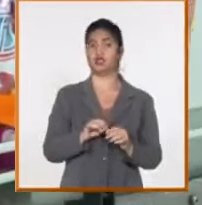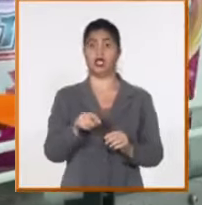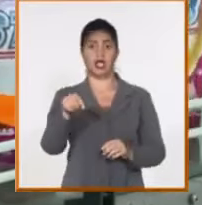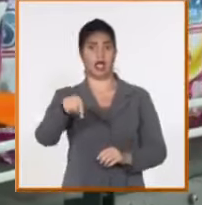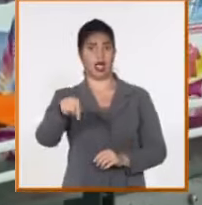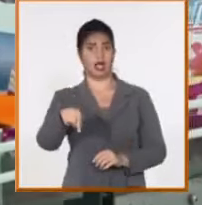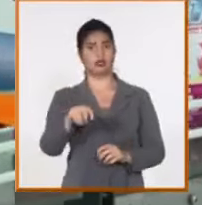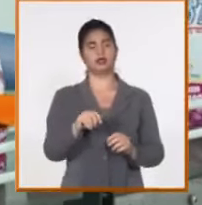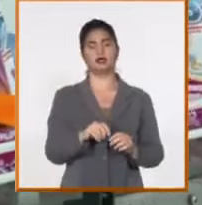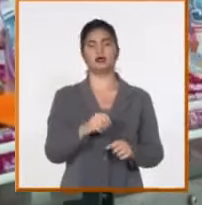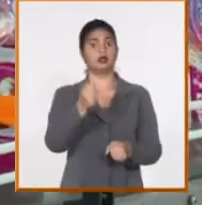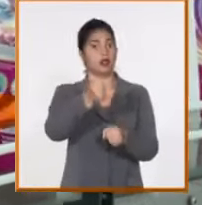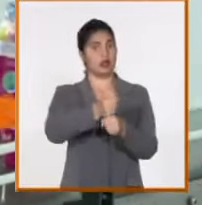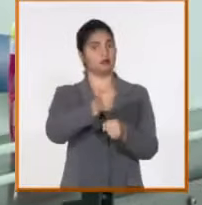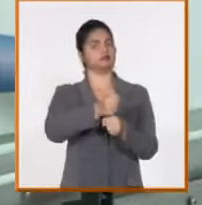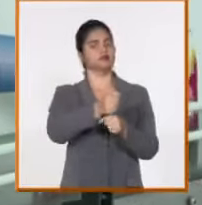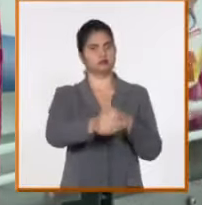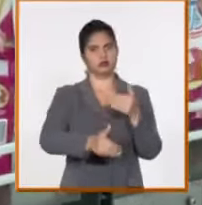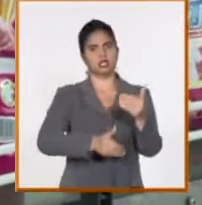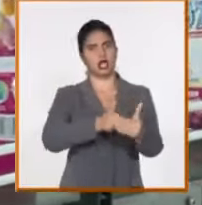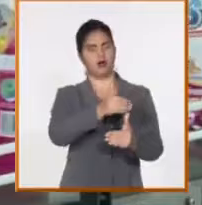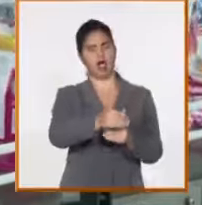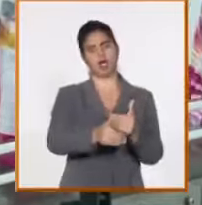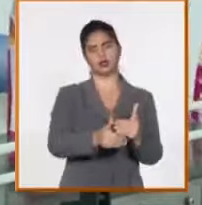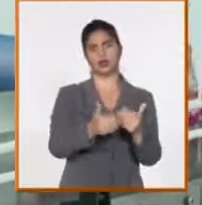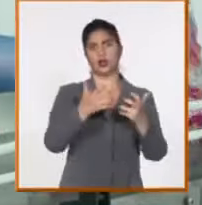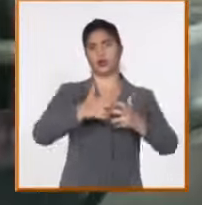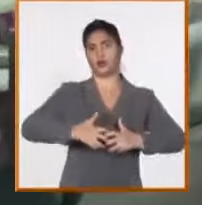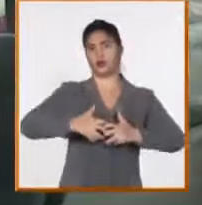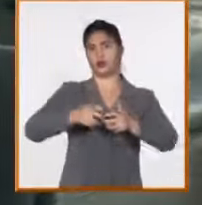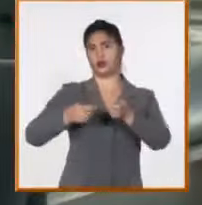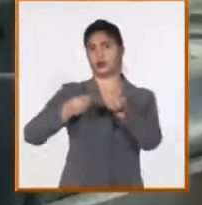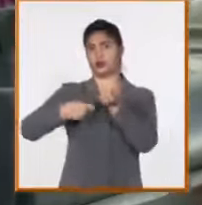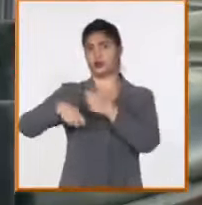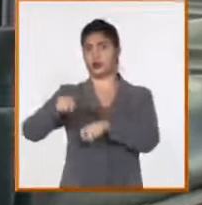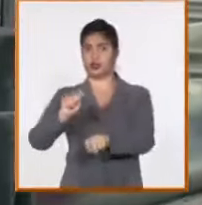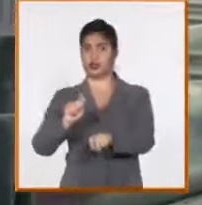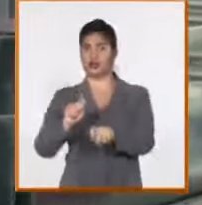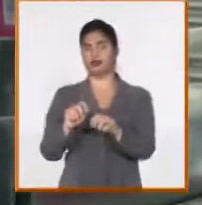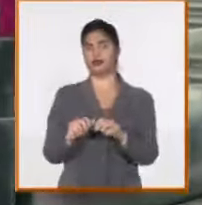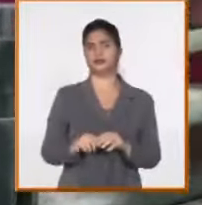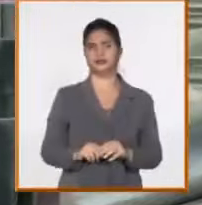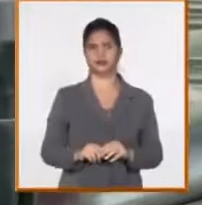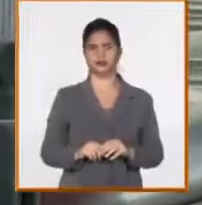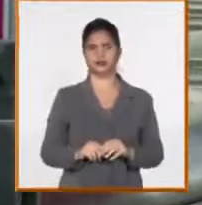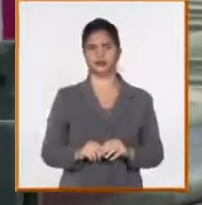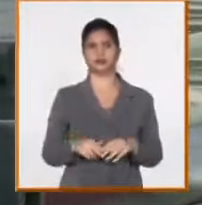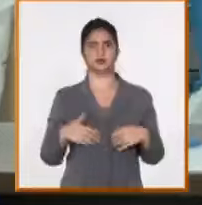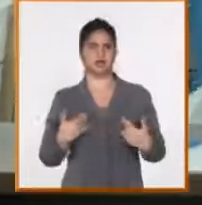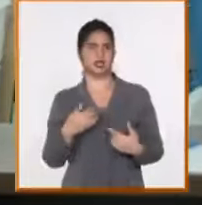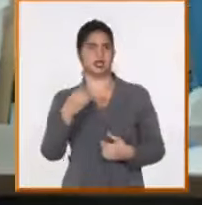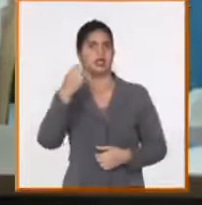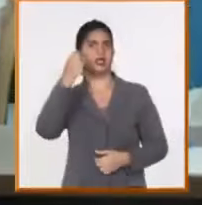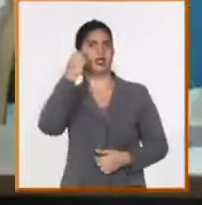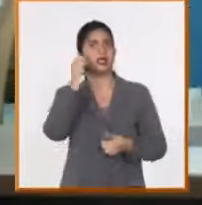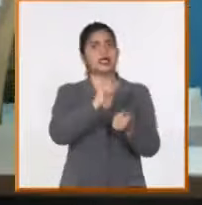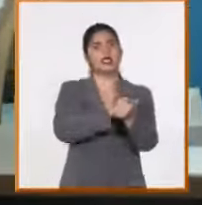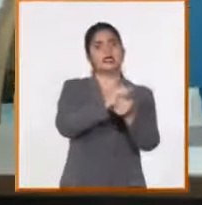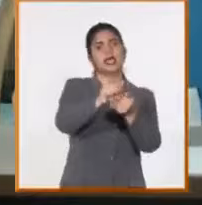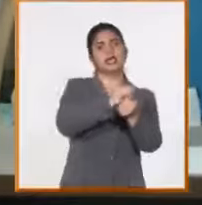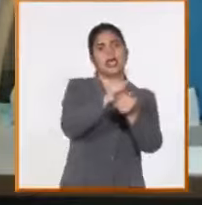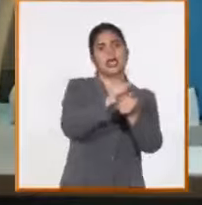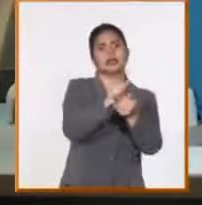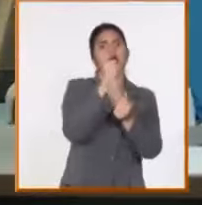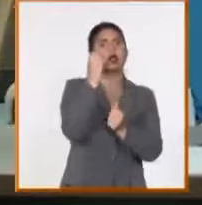en ejecución estamos fabricando y comercializando el detergente en polvo en gramajes